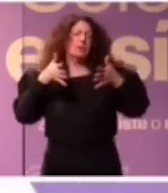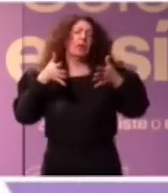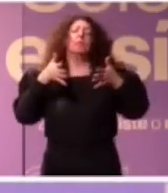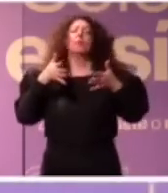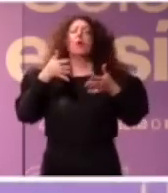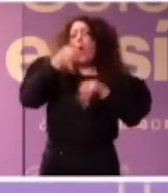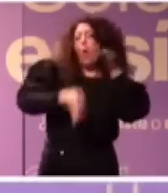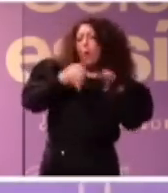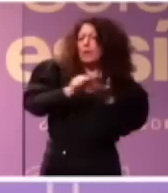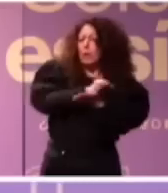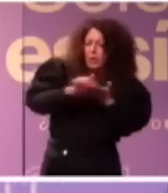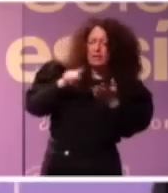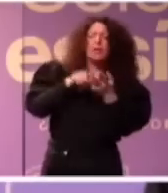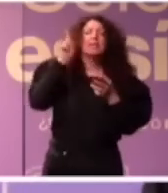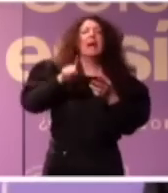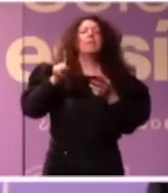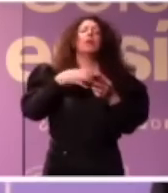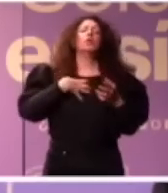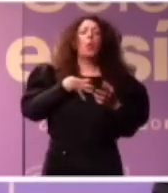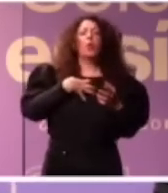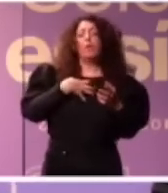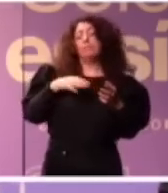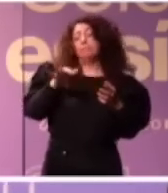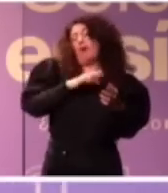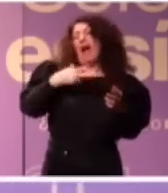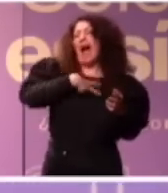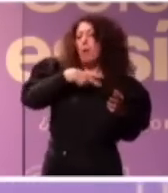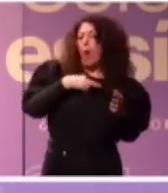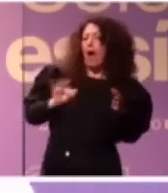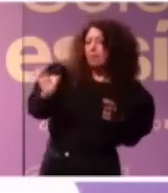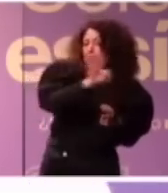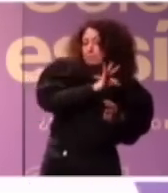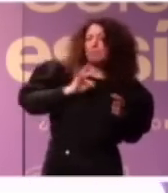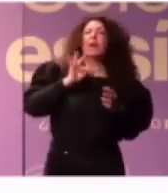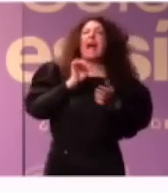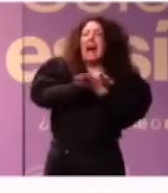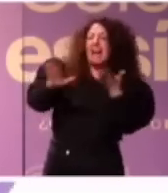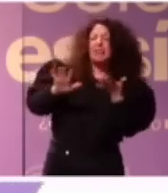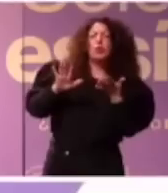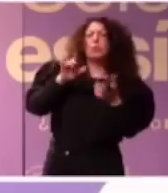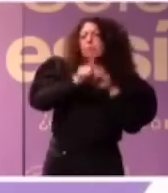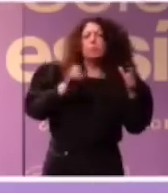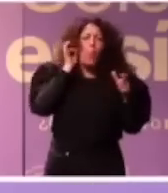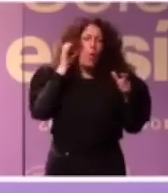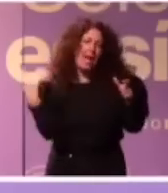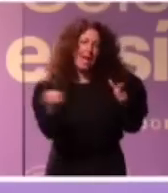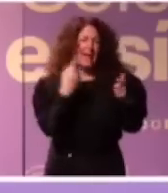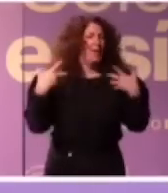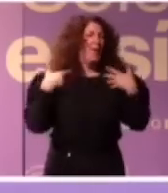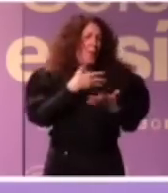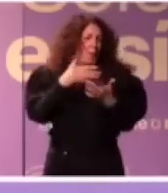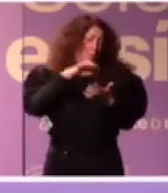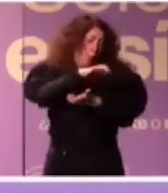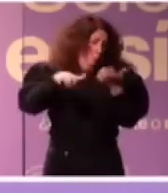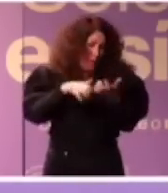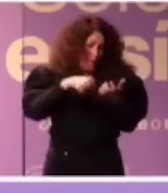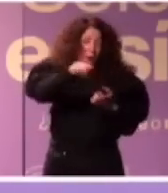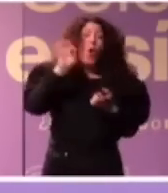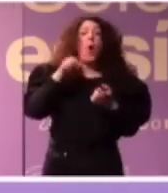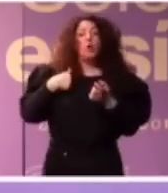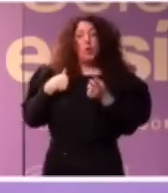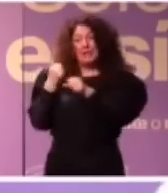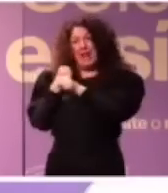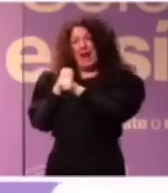un turno de oficio gratuito, como decía Isaac, para todas las víctimas de violencias sexuales. Que si tú eres una trabajadora del hogar que no